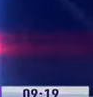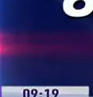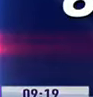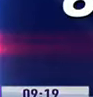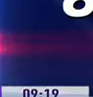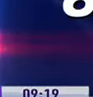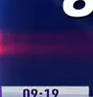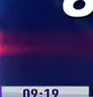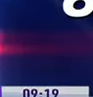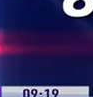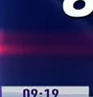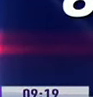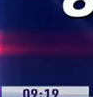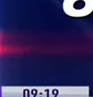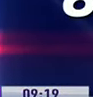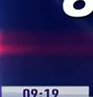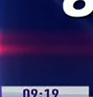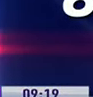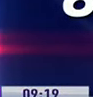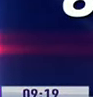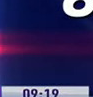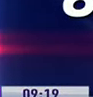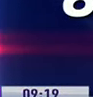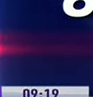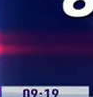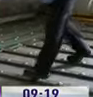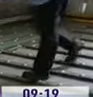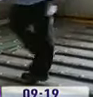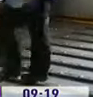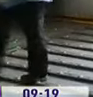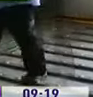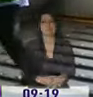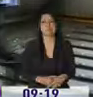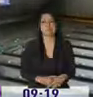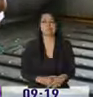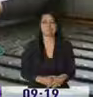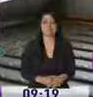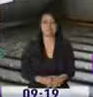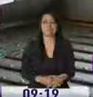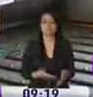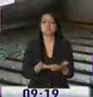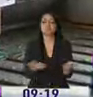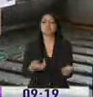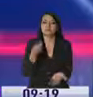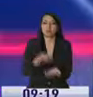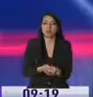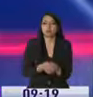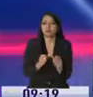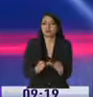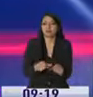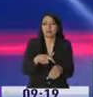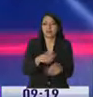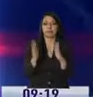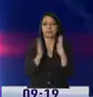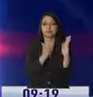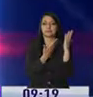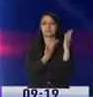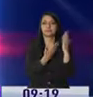Estados Unidos, con 874 millones de dólares. En cuanto a bienes de consumo no duradero, es decir, ropa,